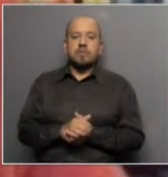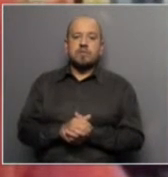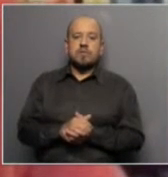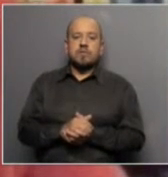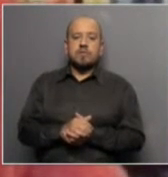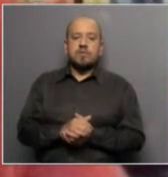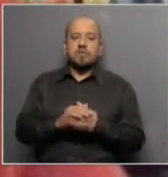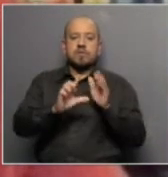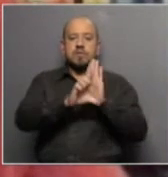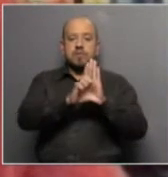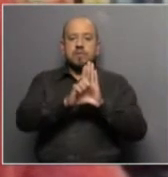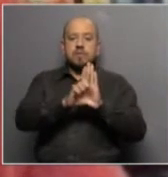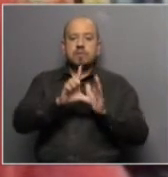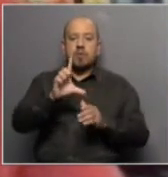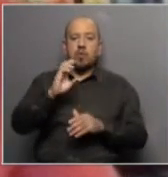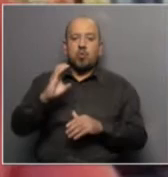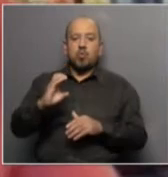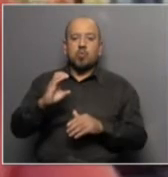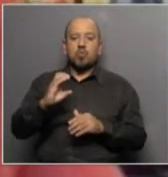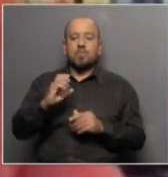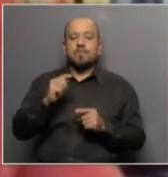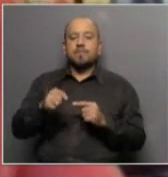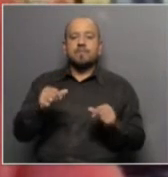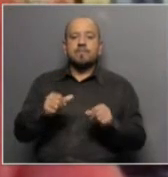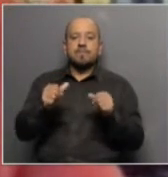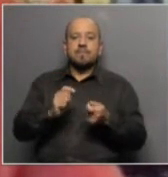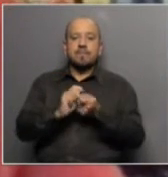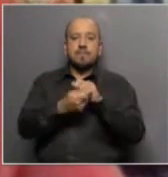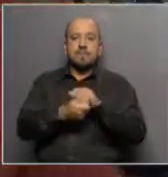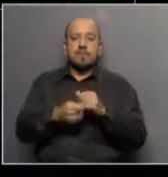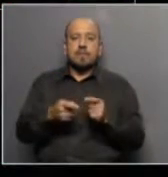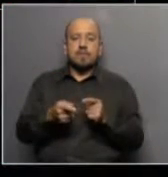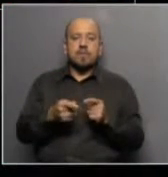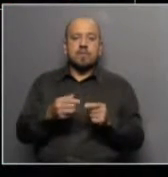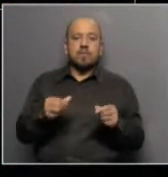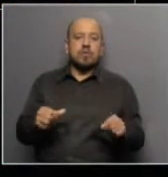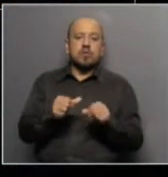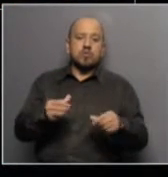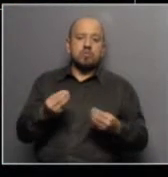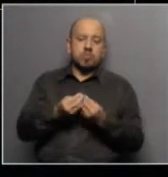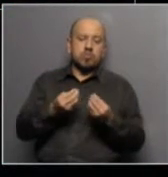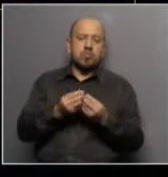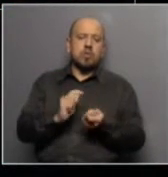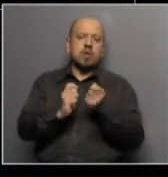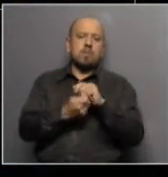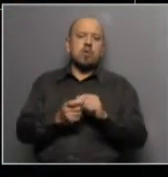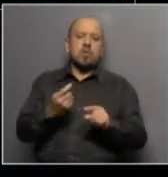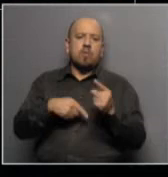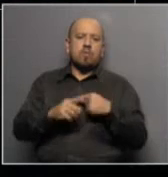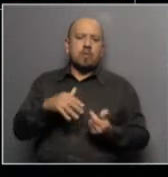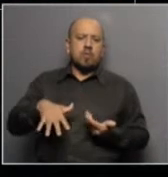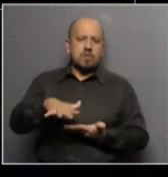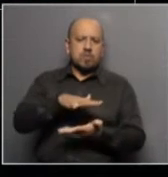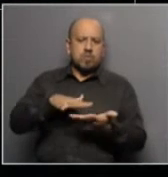La ley de urgente consideración, la LUC, realizó cambios, realizó muchos cambios, pero estamos en una situación